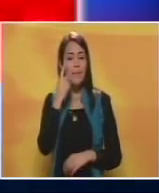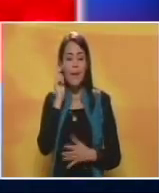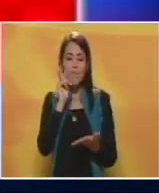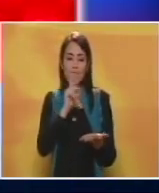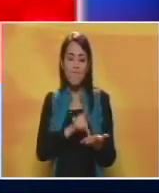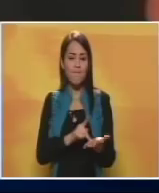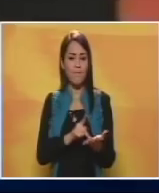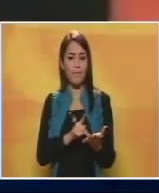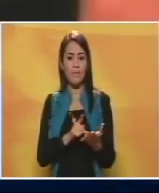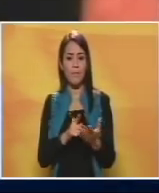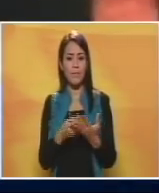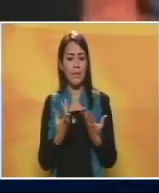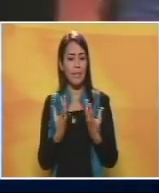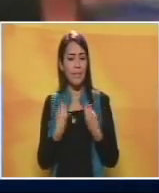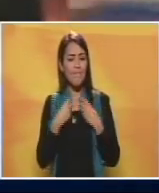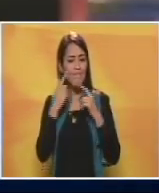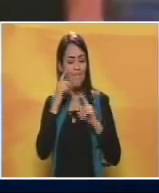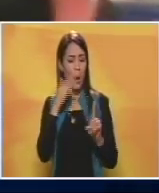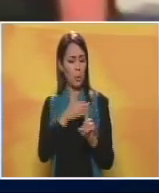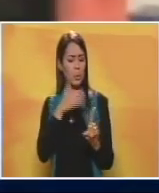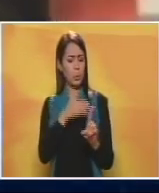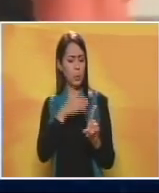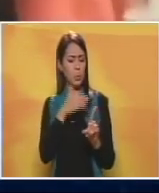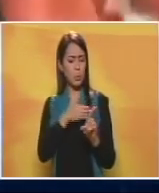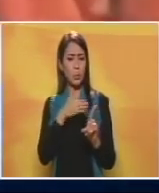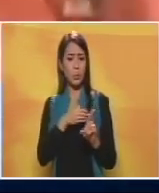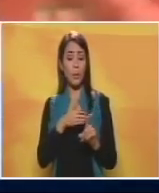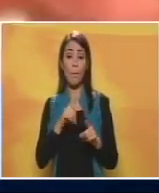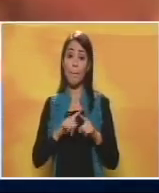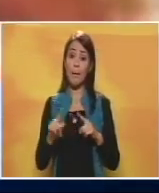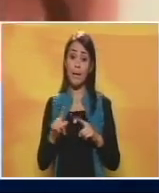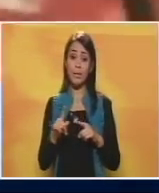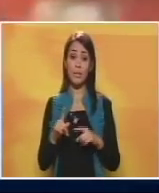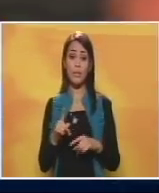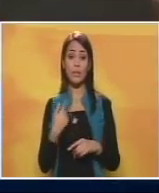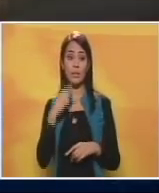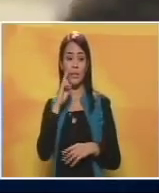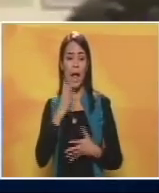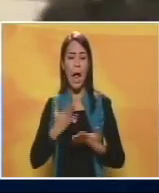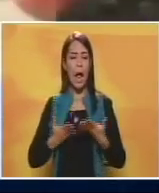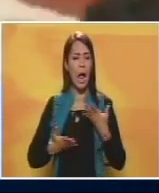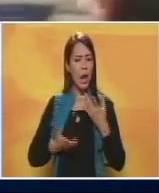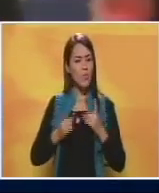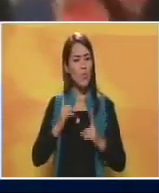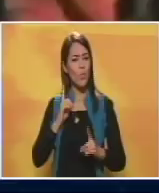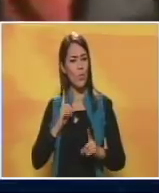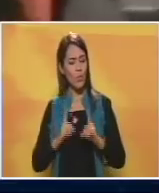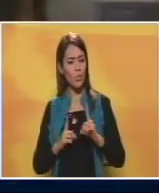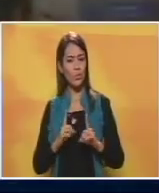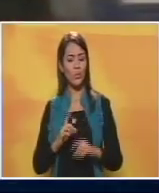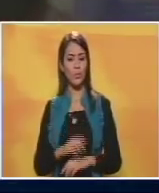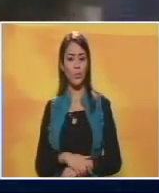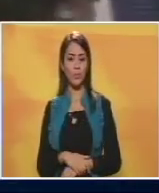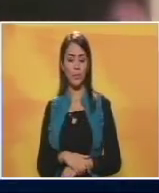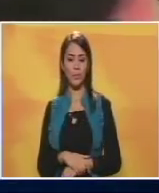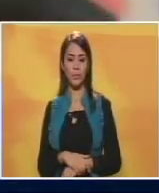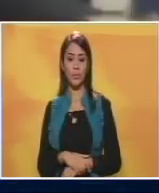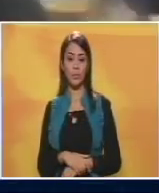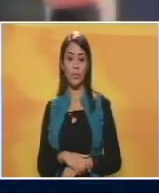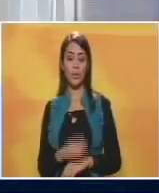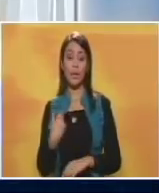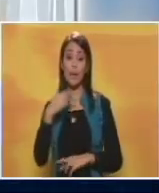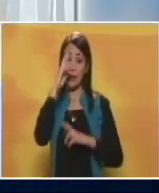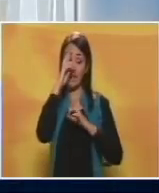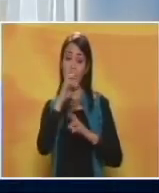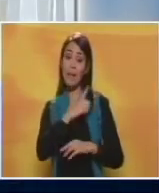hija sufría en carne propia el abuso. Sin embargo, sí había notado situaciones similares a su alrededor. respetaron el